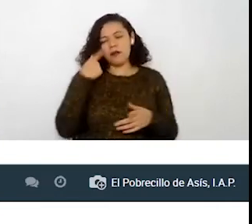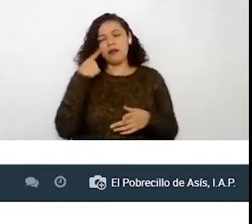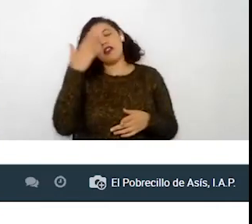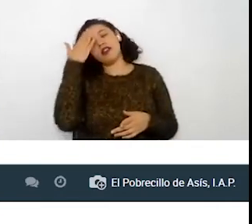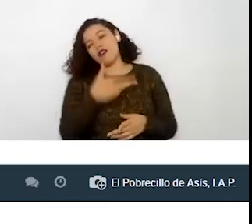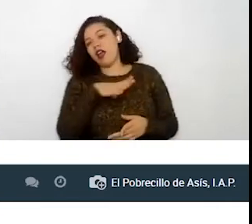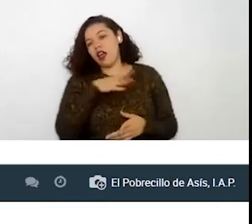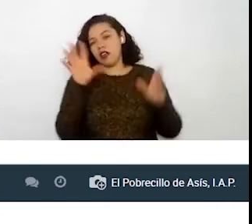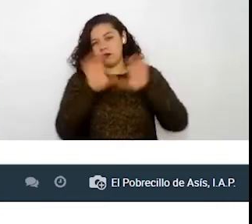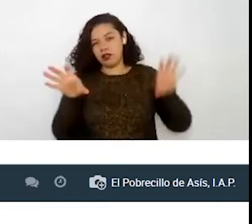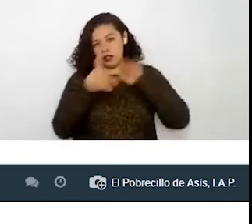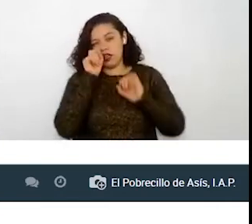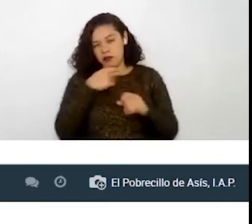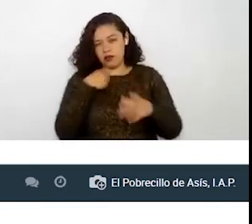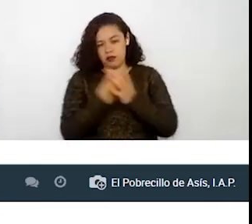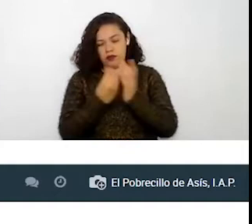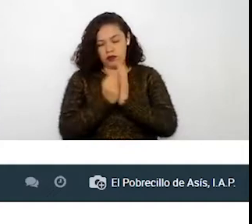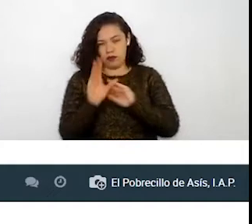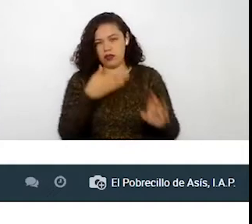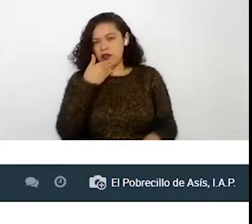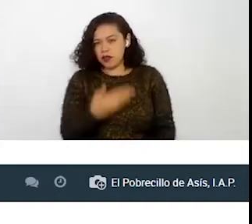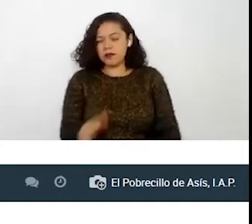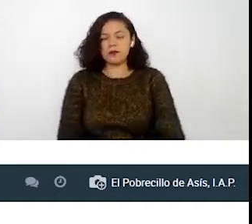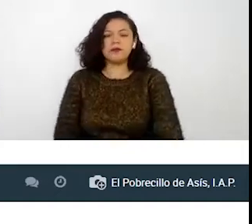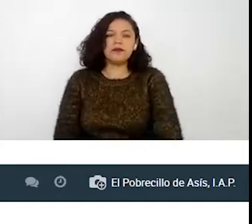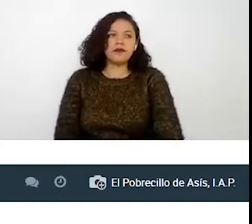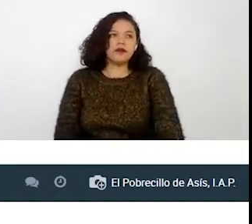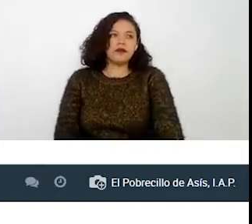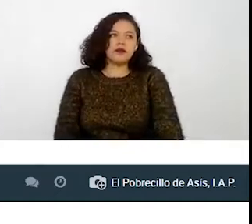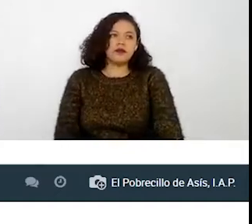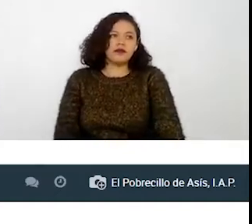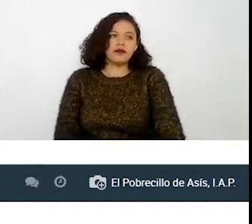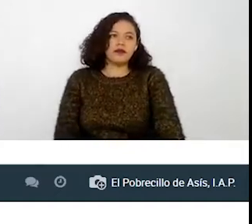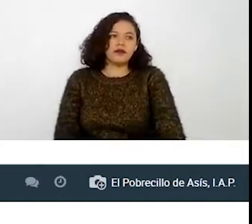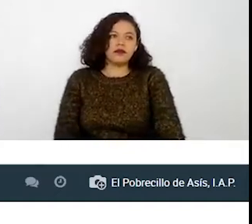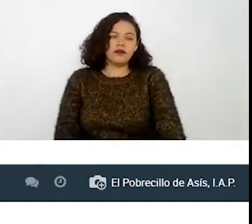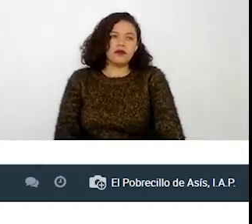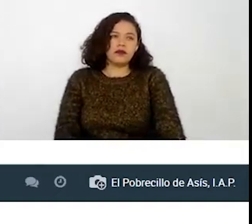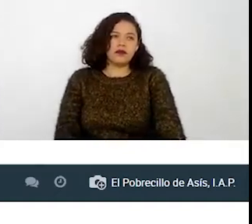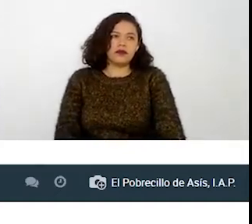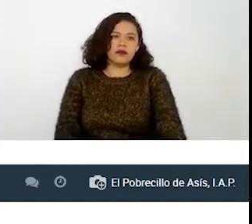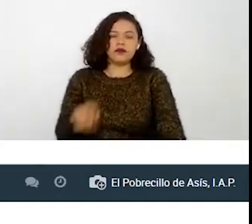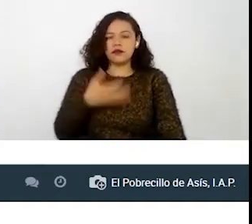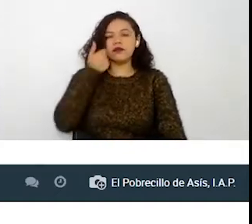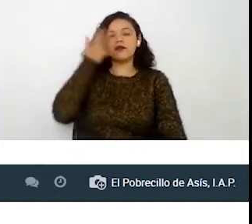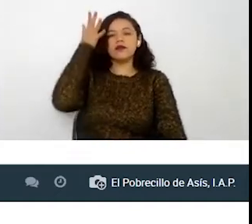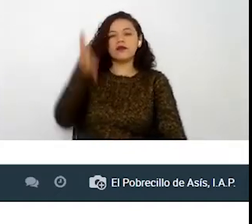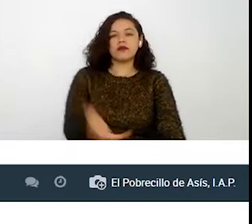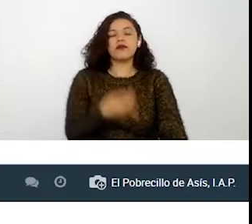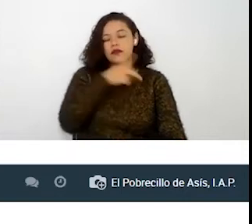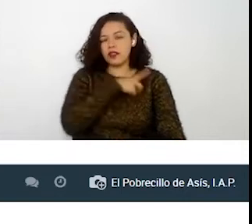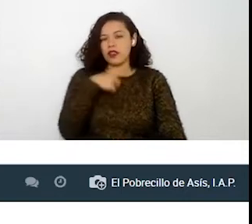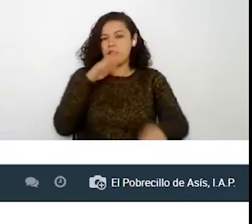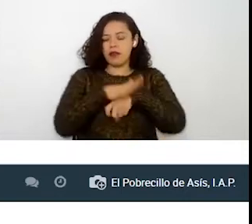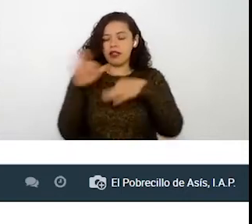en computación pues está bien no entonces este digamos que esto es una proyección Pero sí tiene que ser lo más cercana